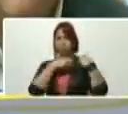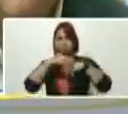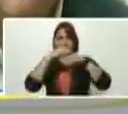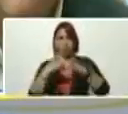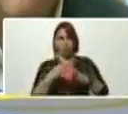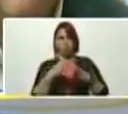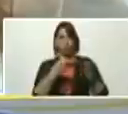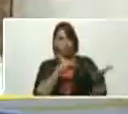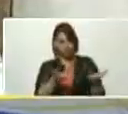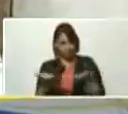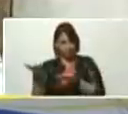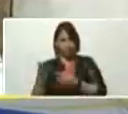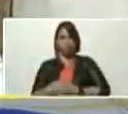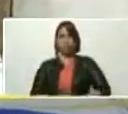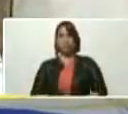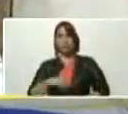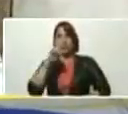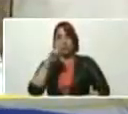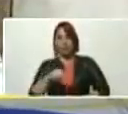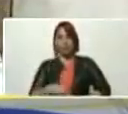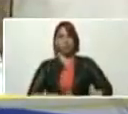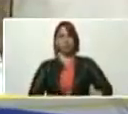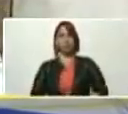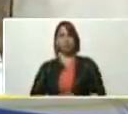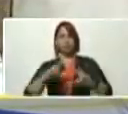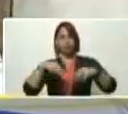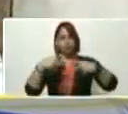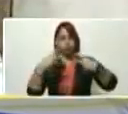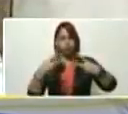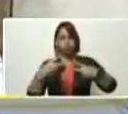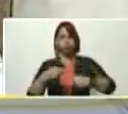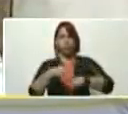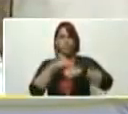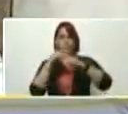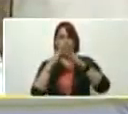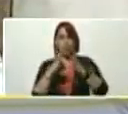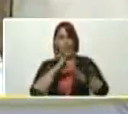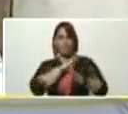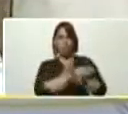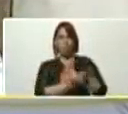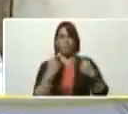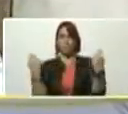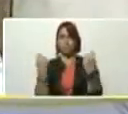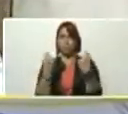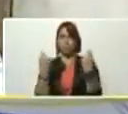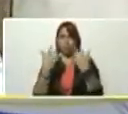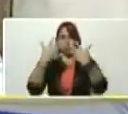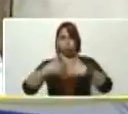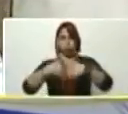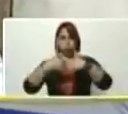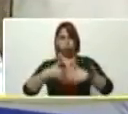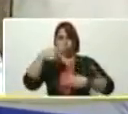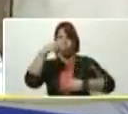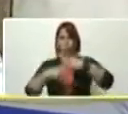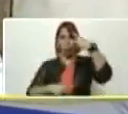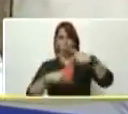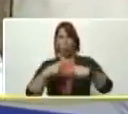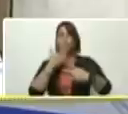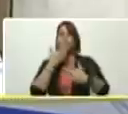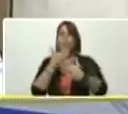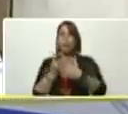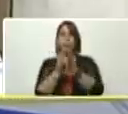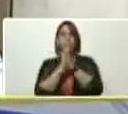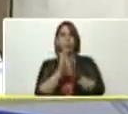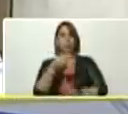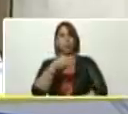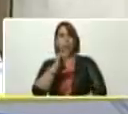adelante. Igualmente, en el Ministerio del Poder Popular para Industria y Producción, le he pedido a